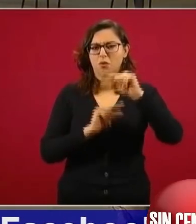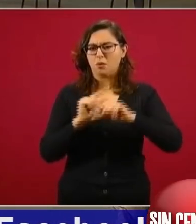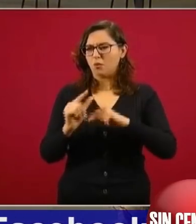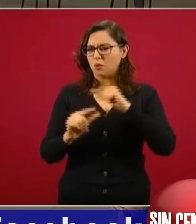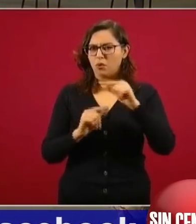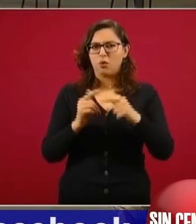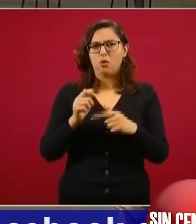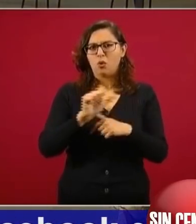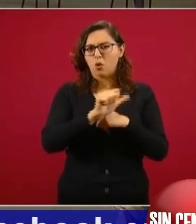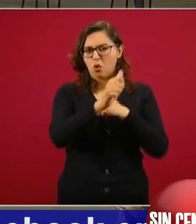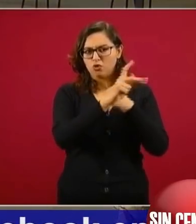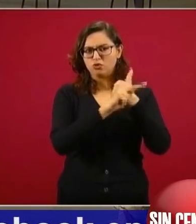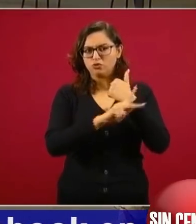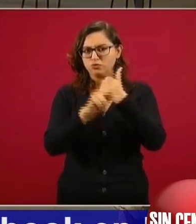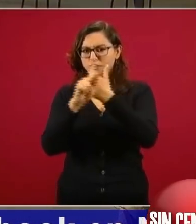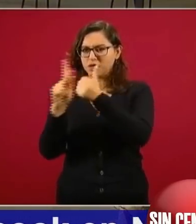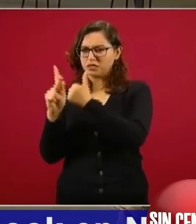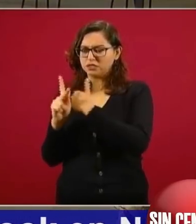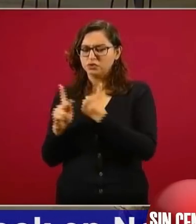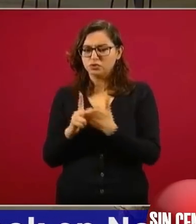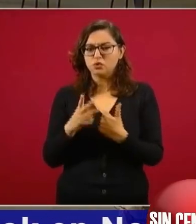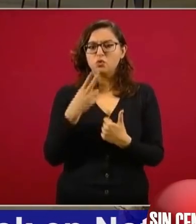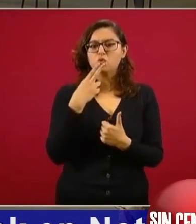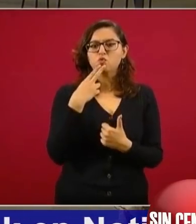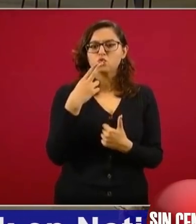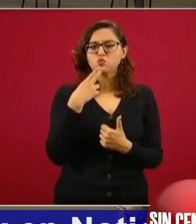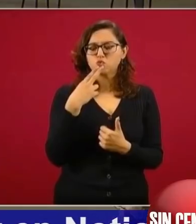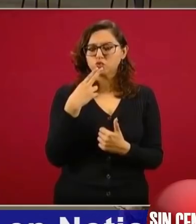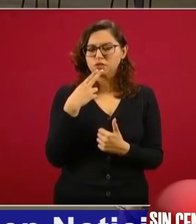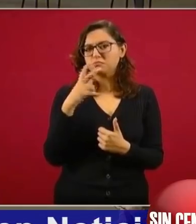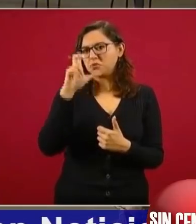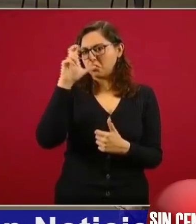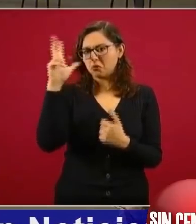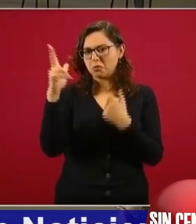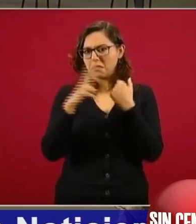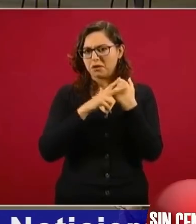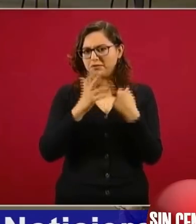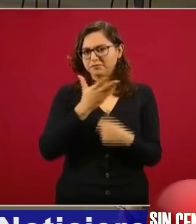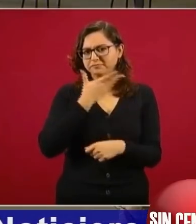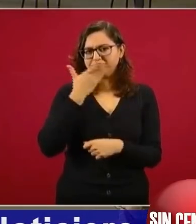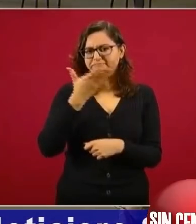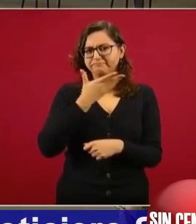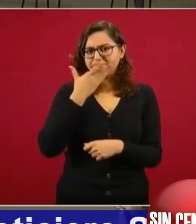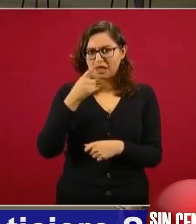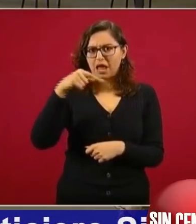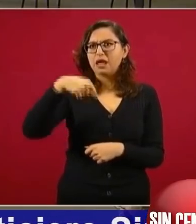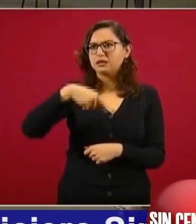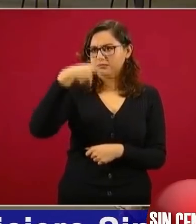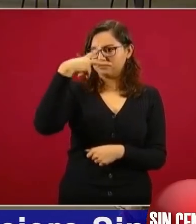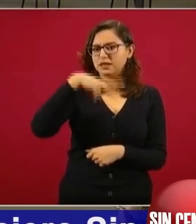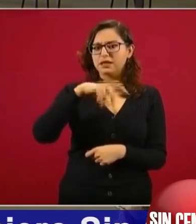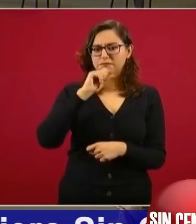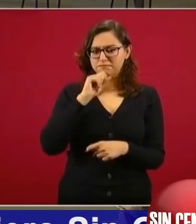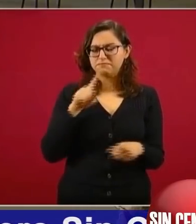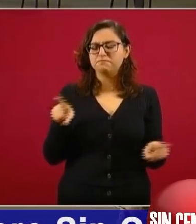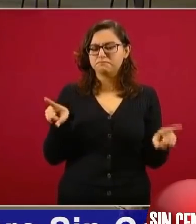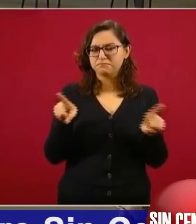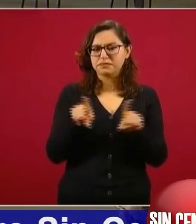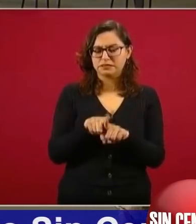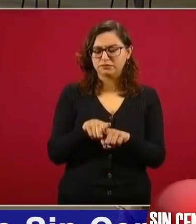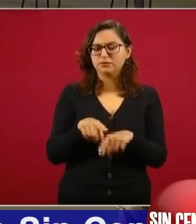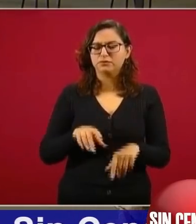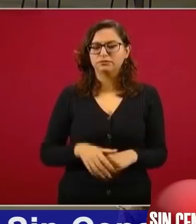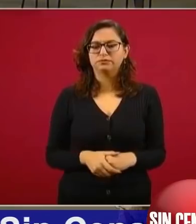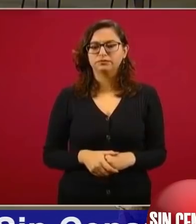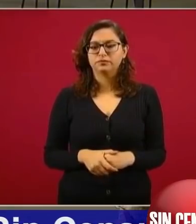de los aeropuertos de lo que le llaman las metroplexes de Europa, y lo vamos a tener en el aeropuerto de la Ciudad de México